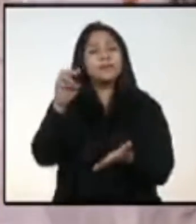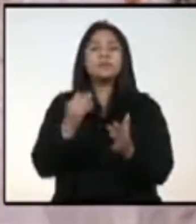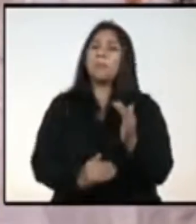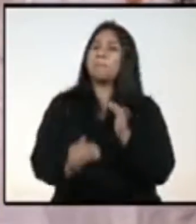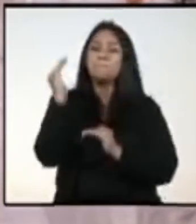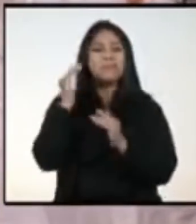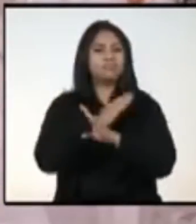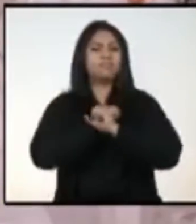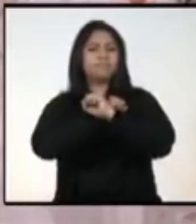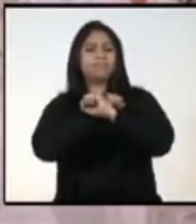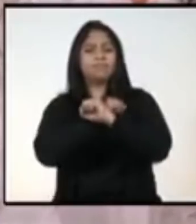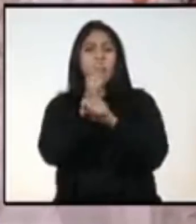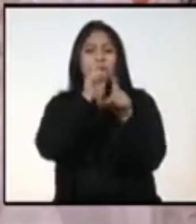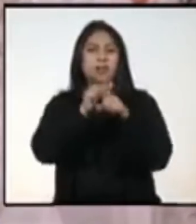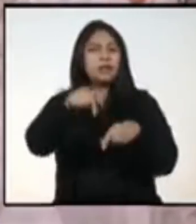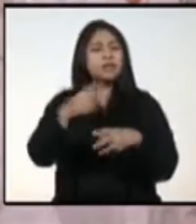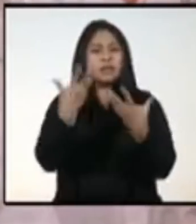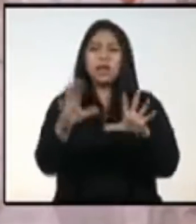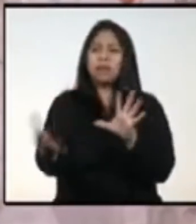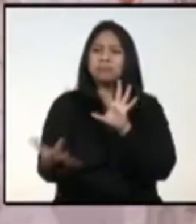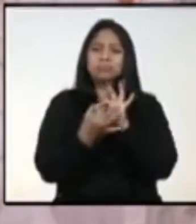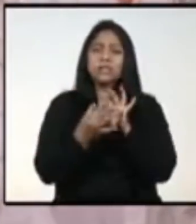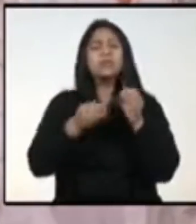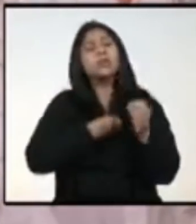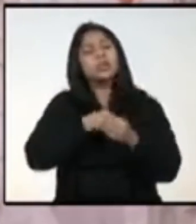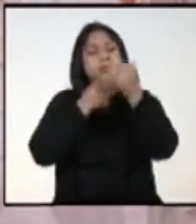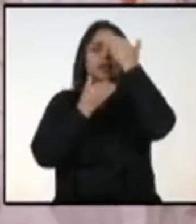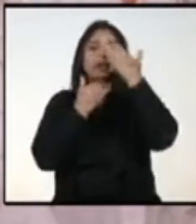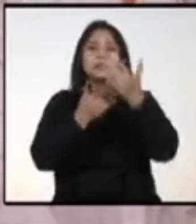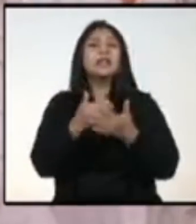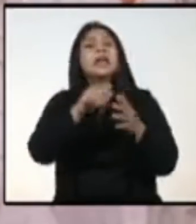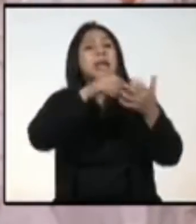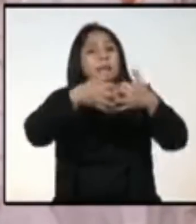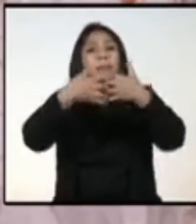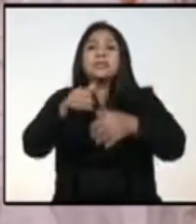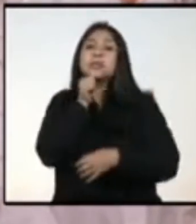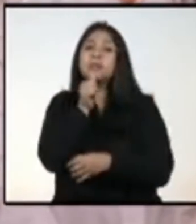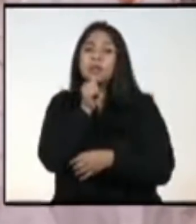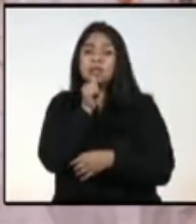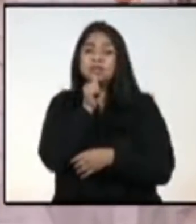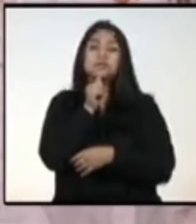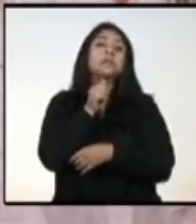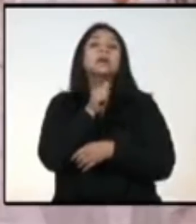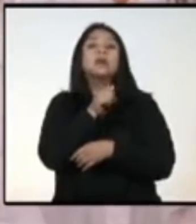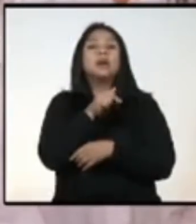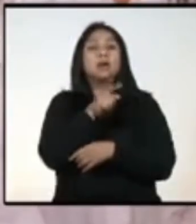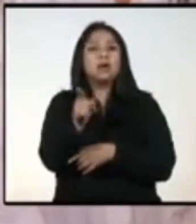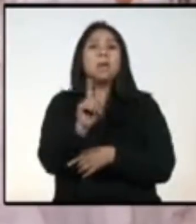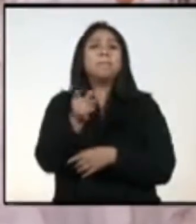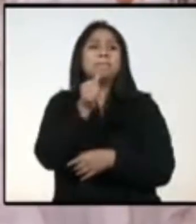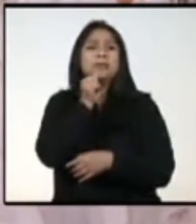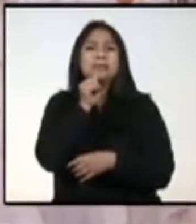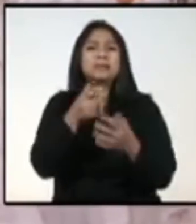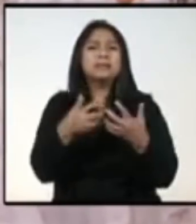seguridad. Y nos estamos uniendo. Yo quiero agradecer a la iniciativa privada, que no está privada de